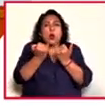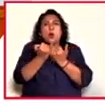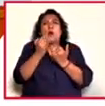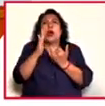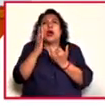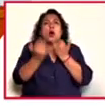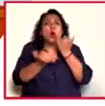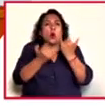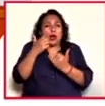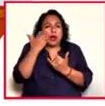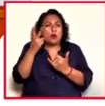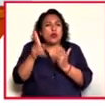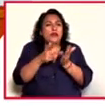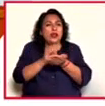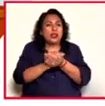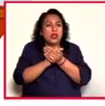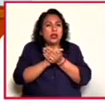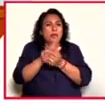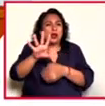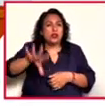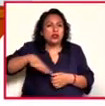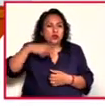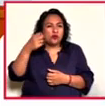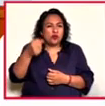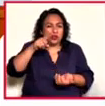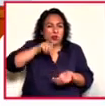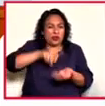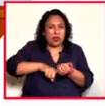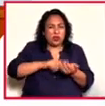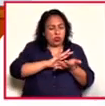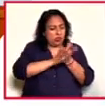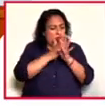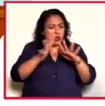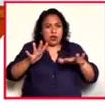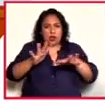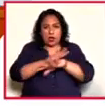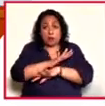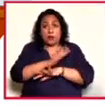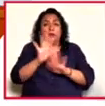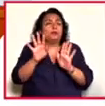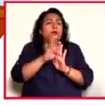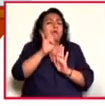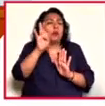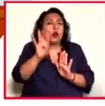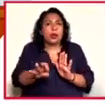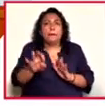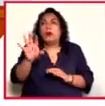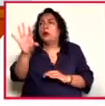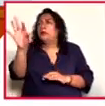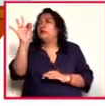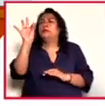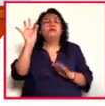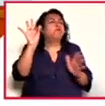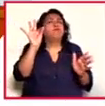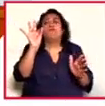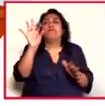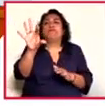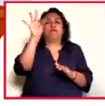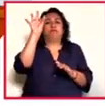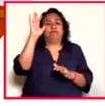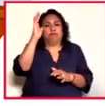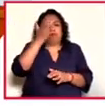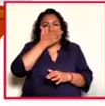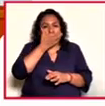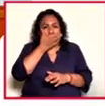la lotería, pero haciendo un esfuerzo interno de transformación. Entonces, por ejemplo, escoges una máscara al azar cuando vienes